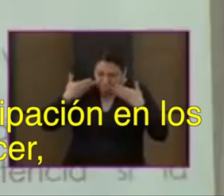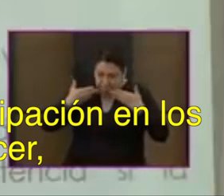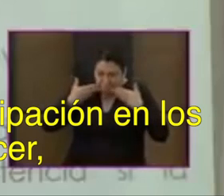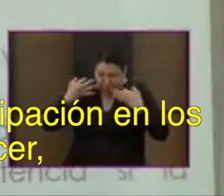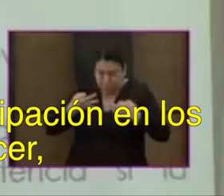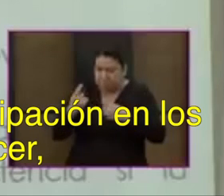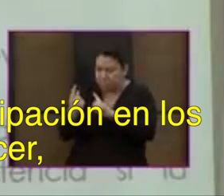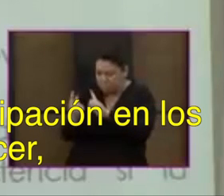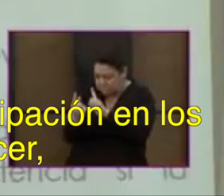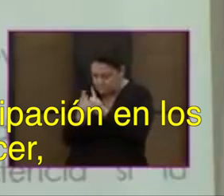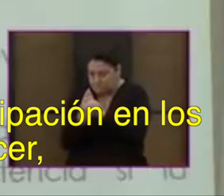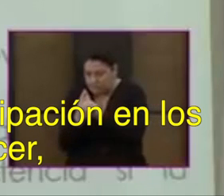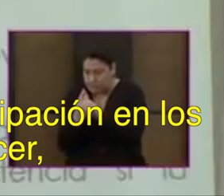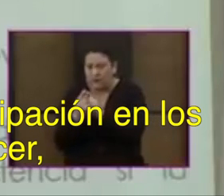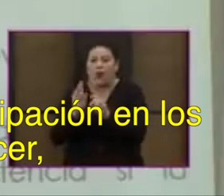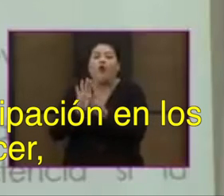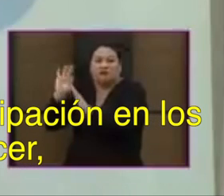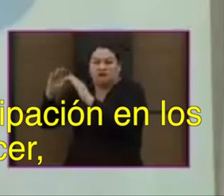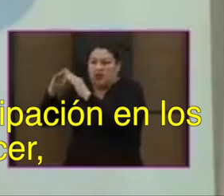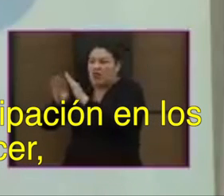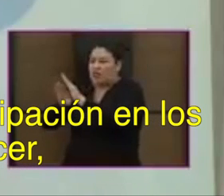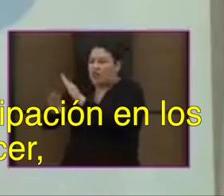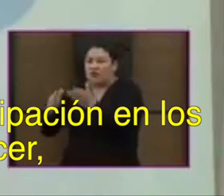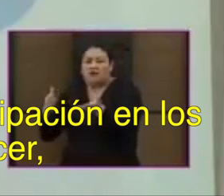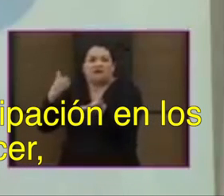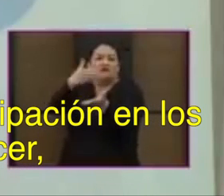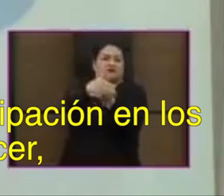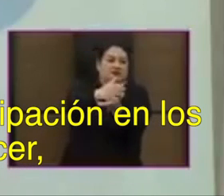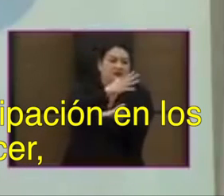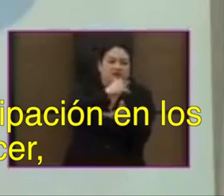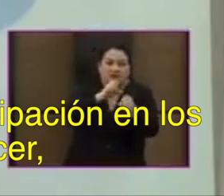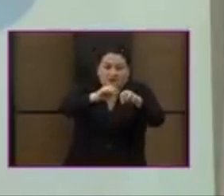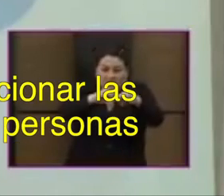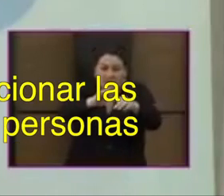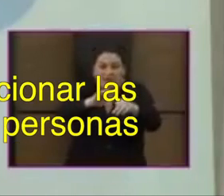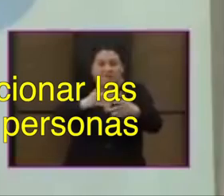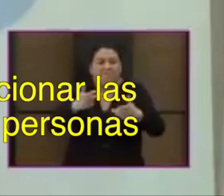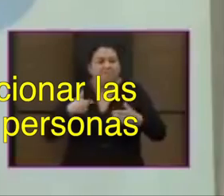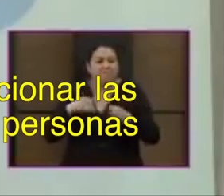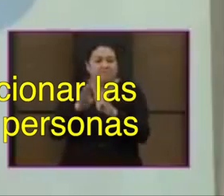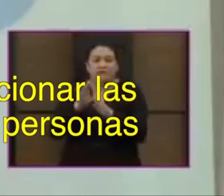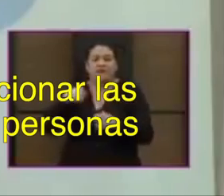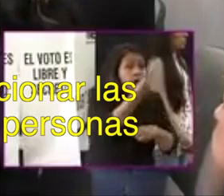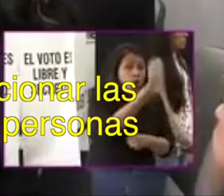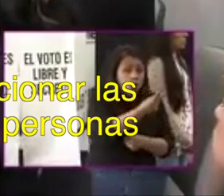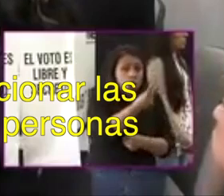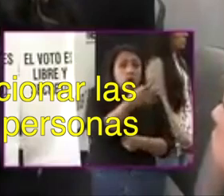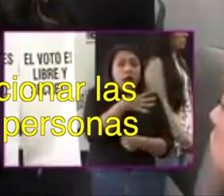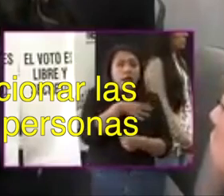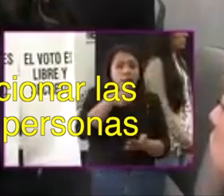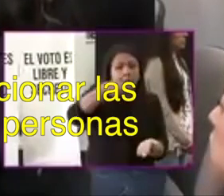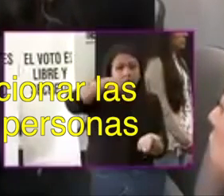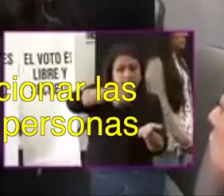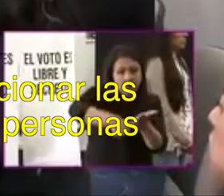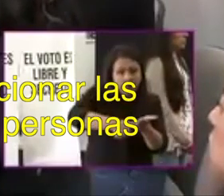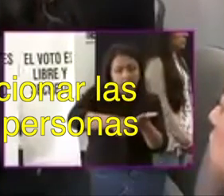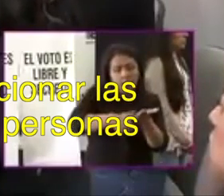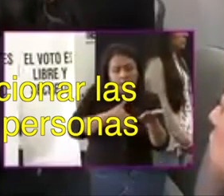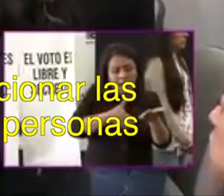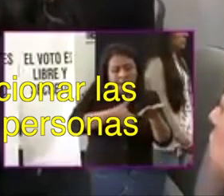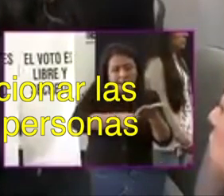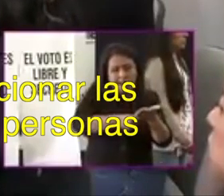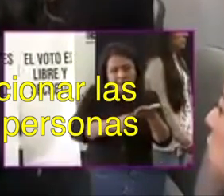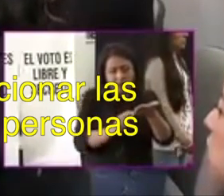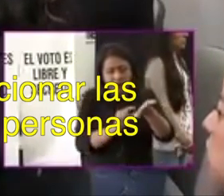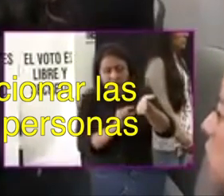base de datos sobre su participación en los comicios lo cual es importante conocer dijo pues de esa manera se podrán perfeccionar las herramientas